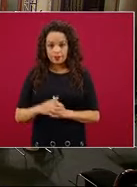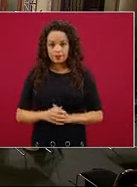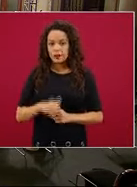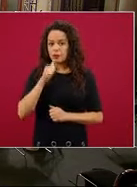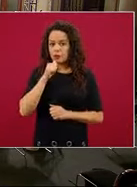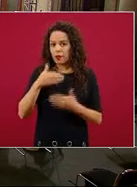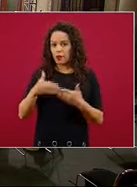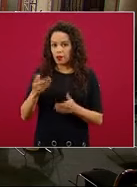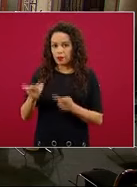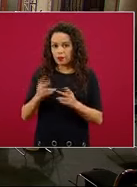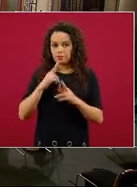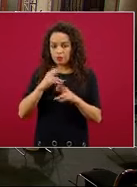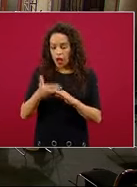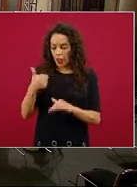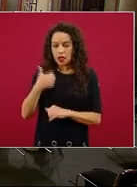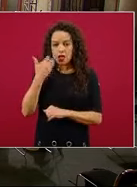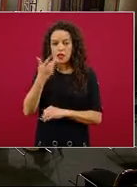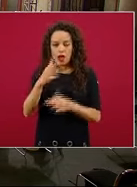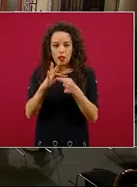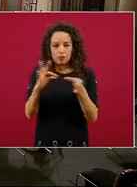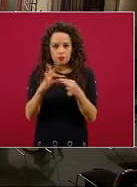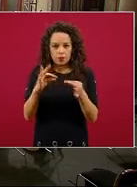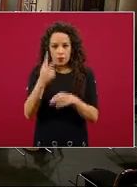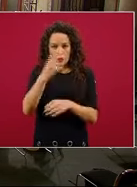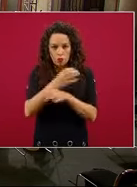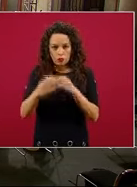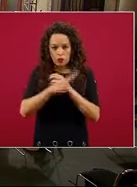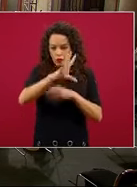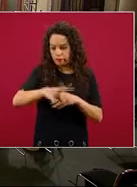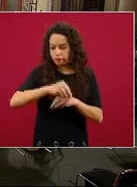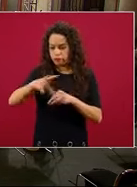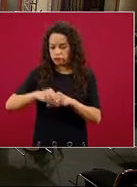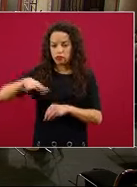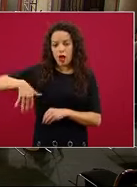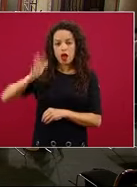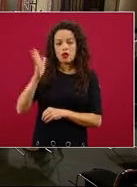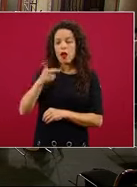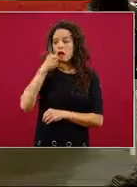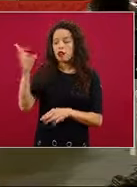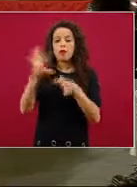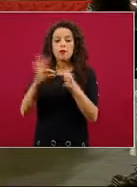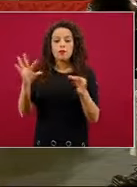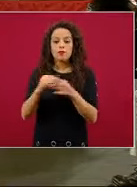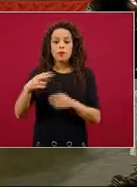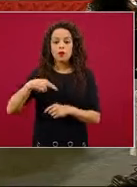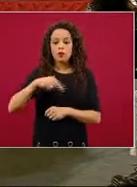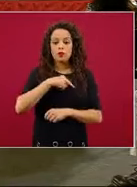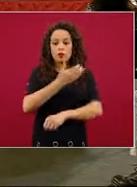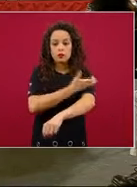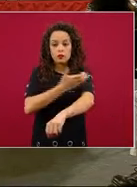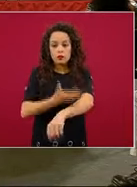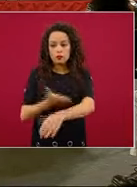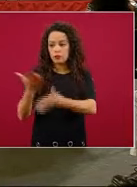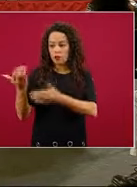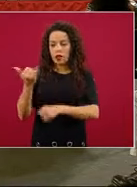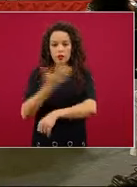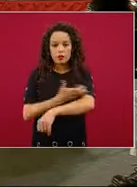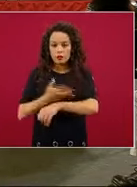preguntas, agrego 2 elementos a lo que ya señalaron nuestra compañera y nuestros